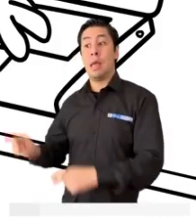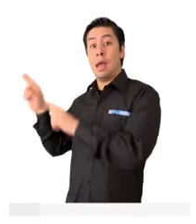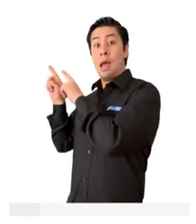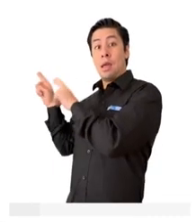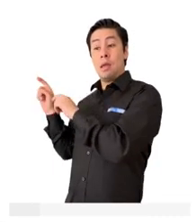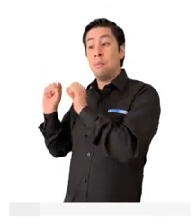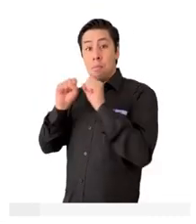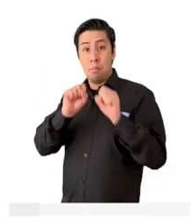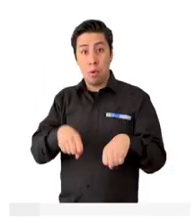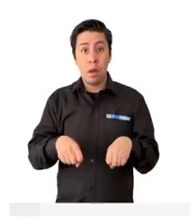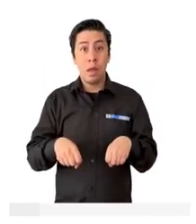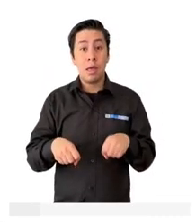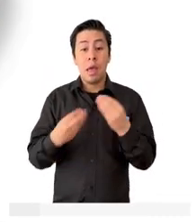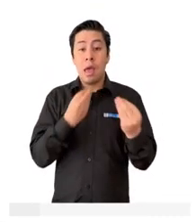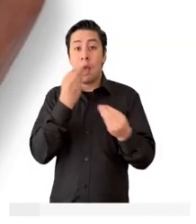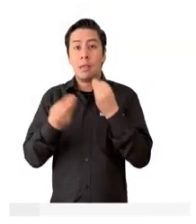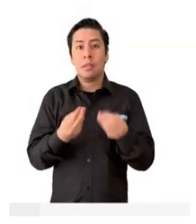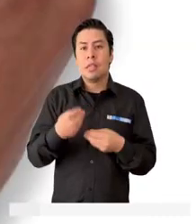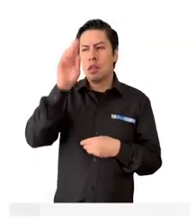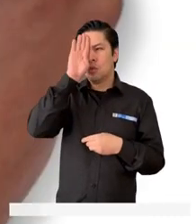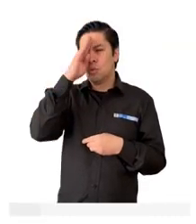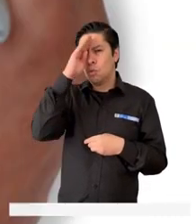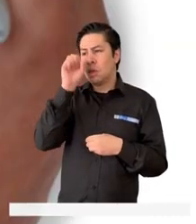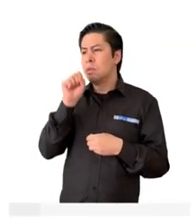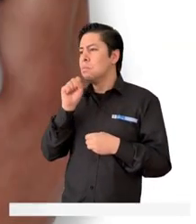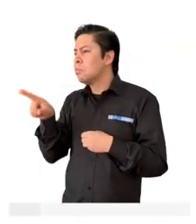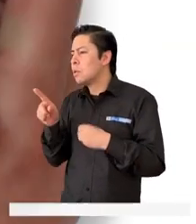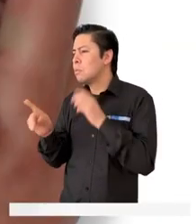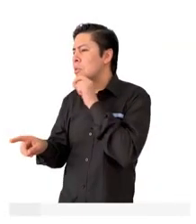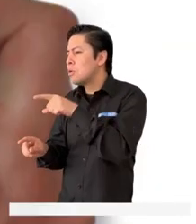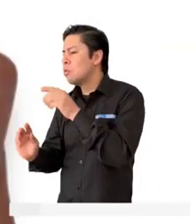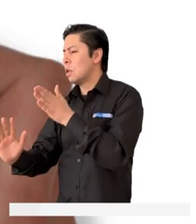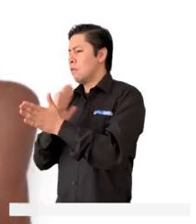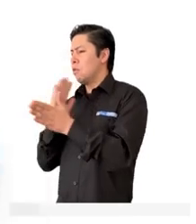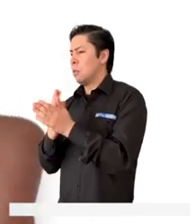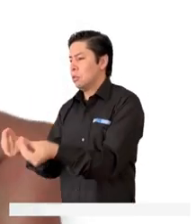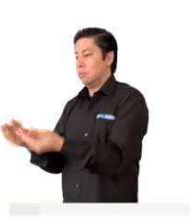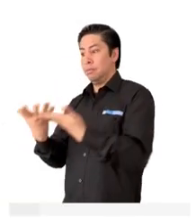www.unidadvictimas.gov.co. Allí podrá realizar sus consultas y obtener información.